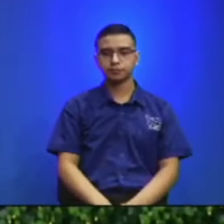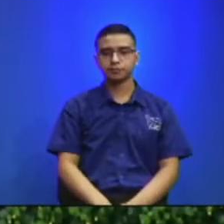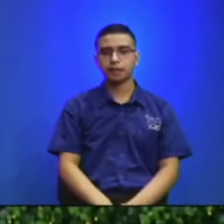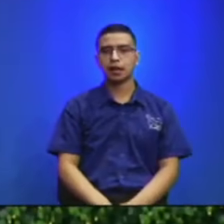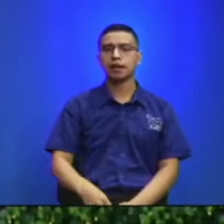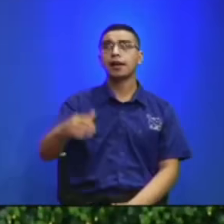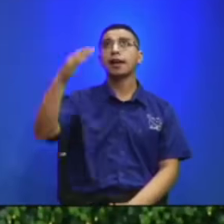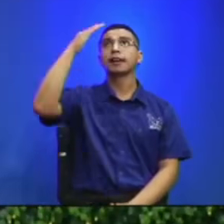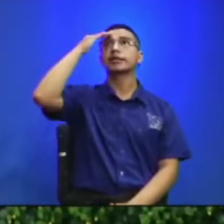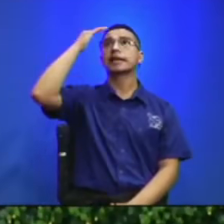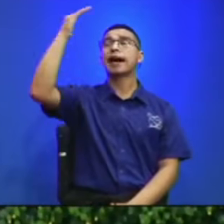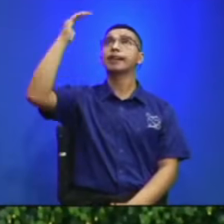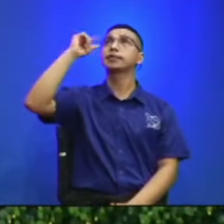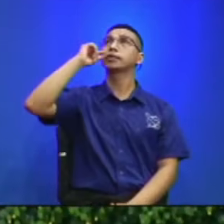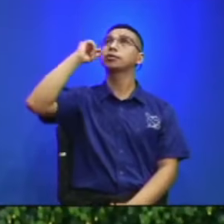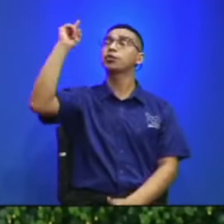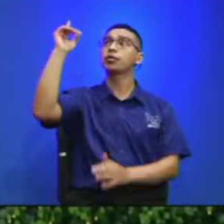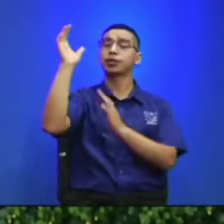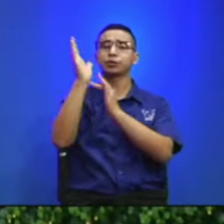dale gracias